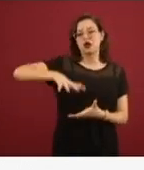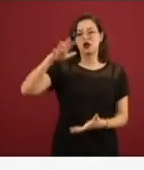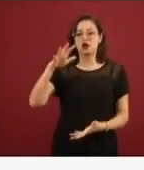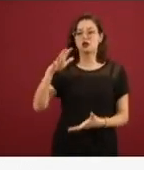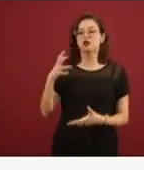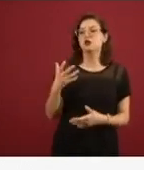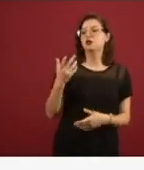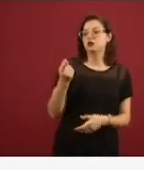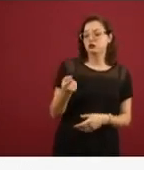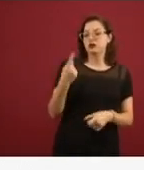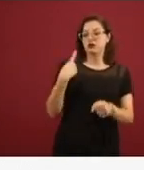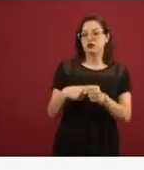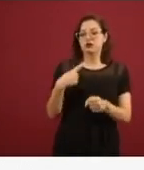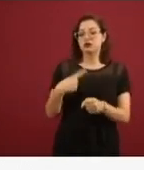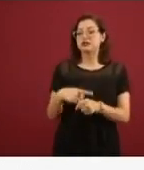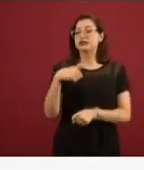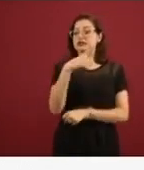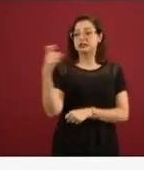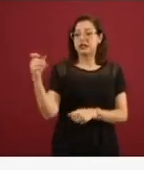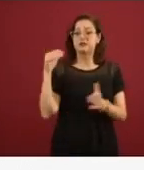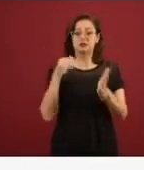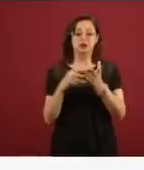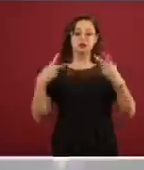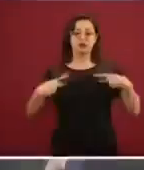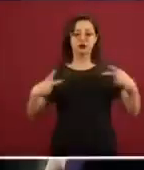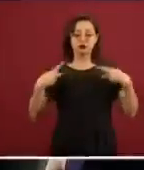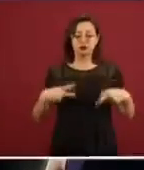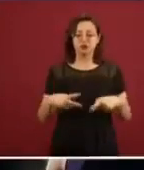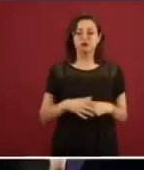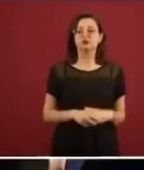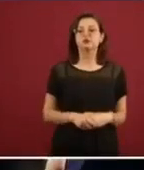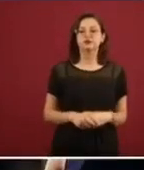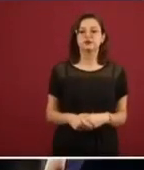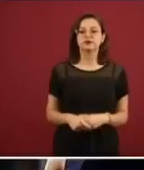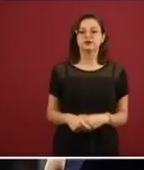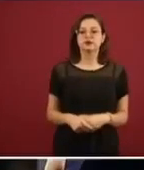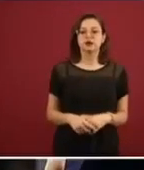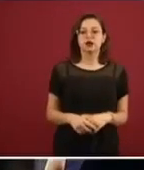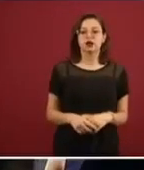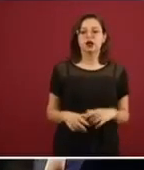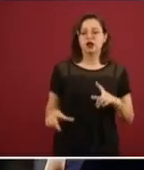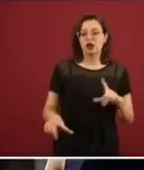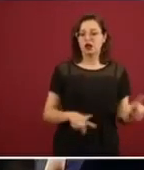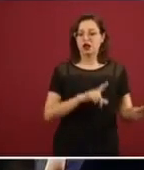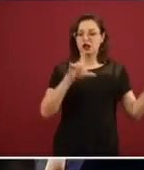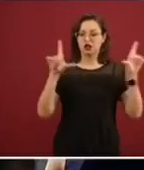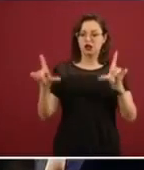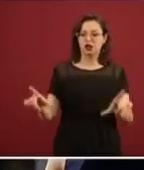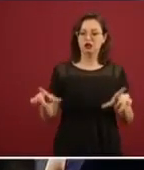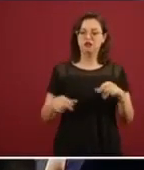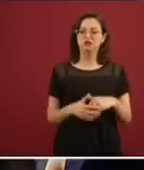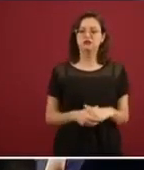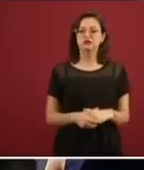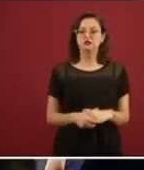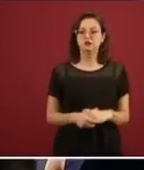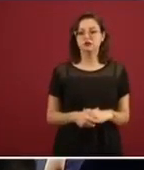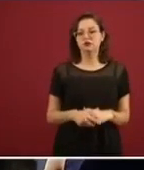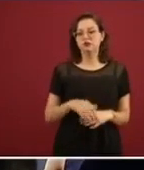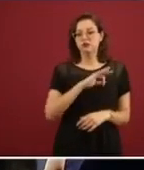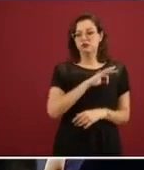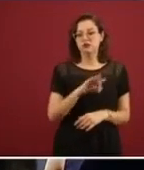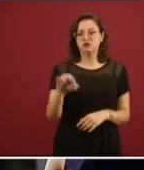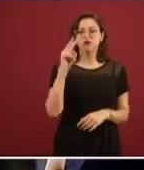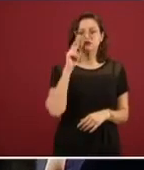acumulada por 100.000 habitantes. En la siguiente diapositiva, por favor, vemos ya la